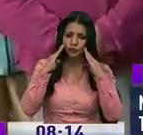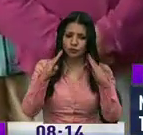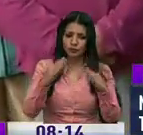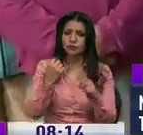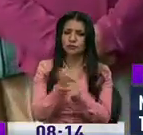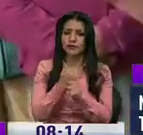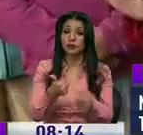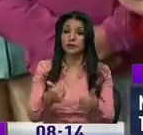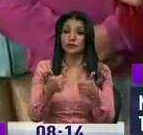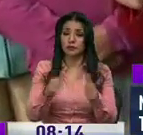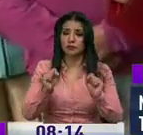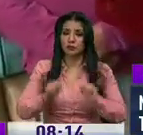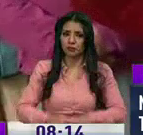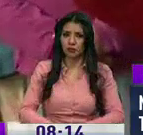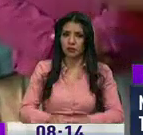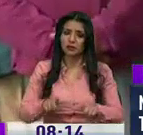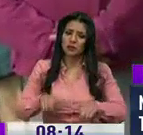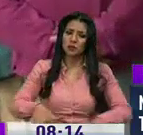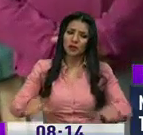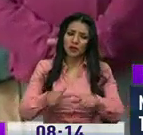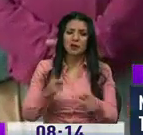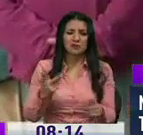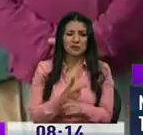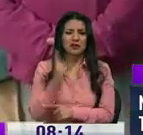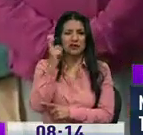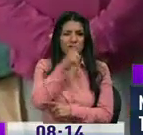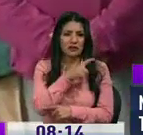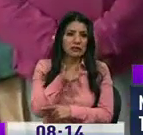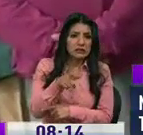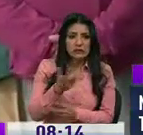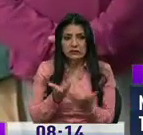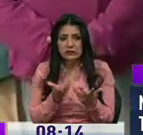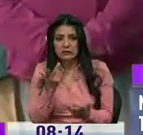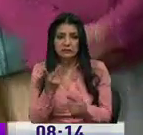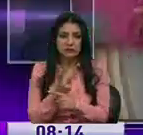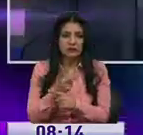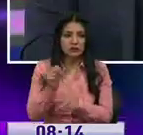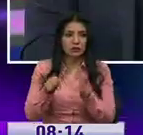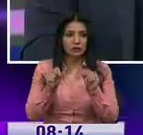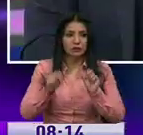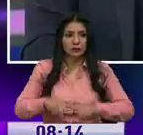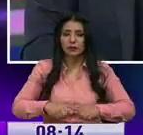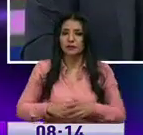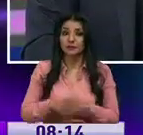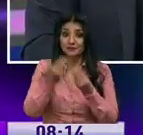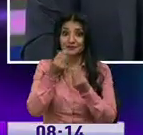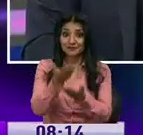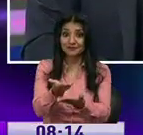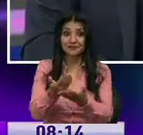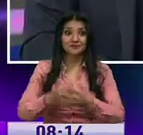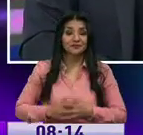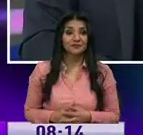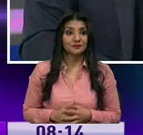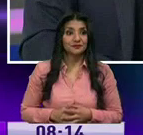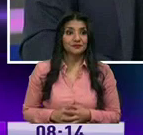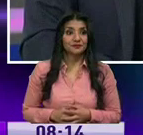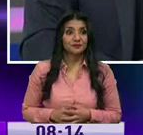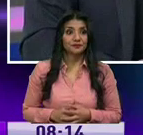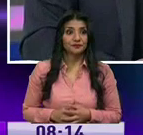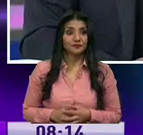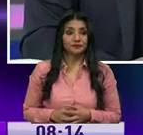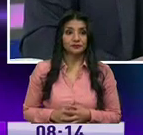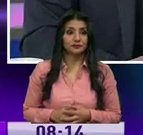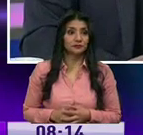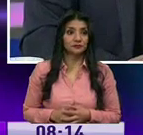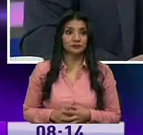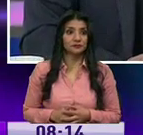de manera adecuada y no hayan estos espacios donde a veces es difícil distinguir si es que hay delincuentes o no. Esa es la información, Roberto. Ustedes continúan con más. Oye,